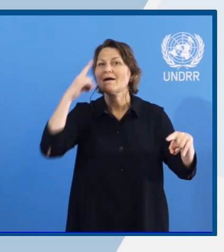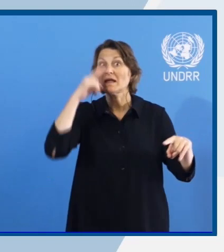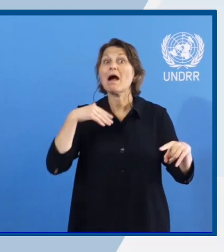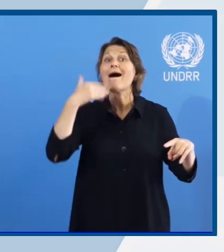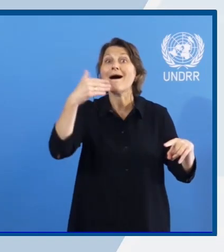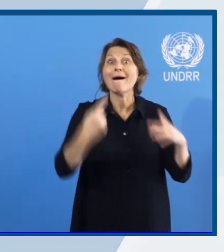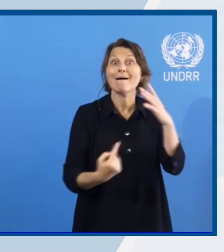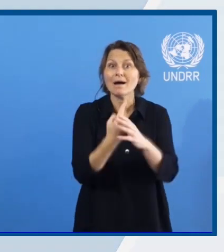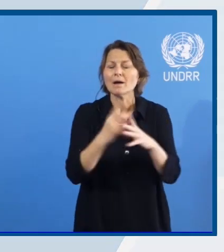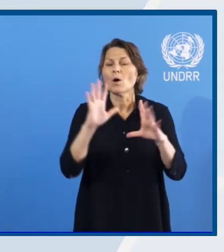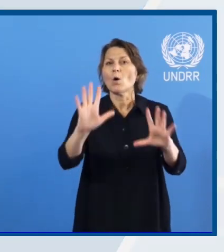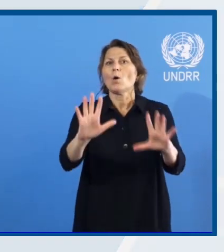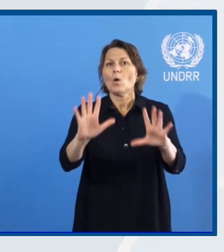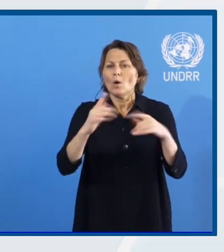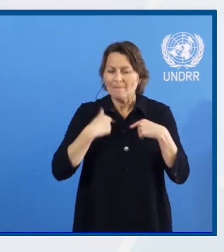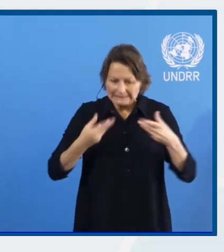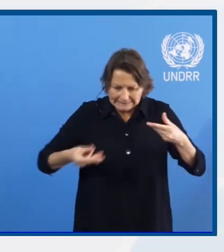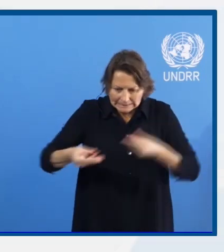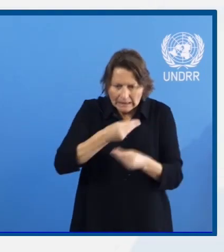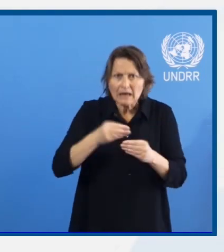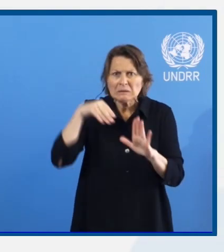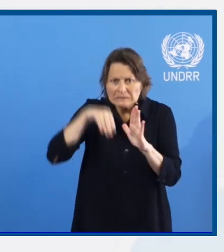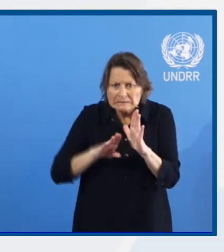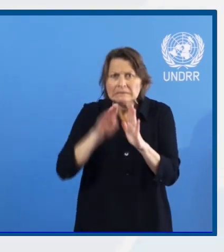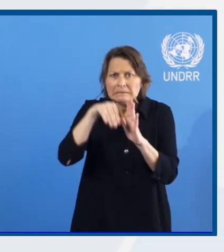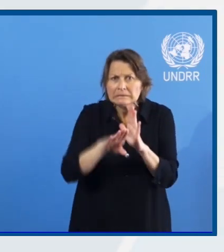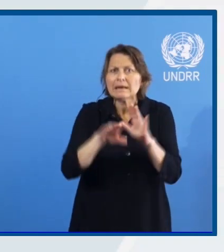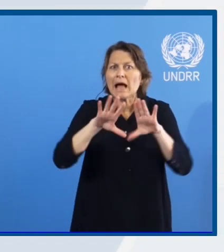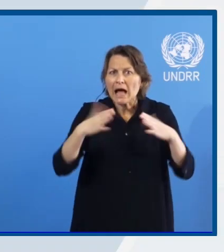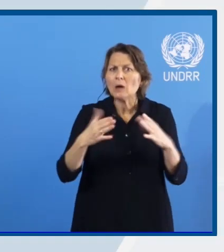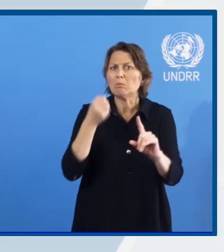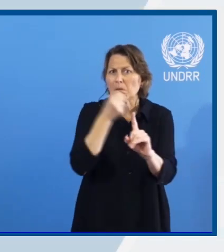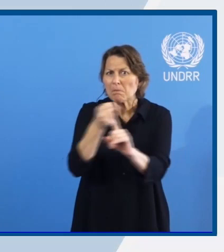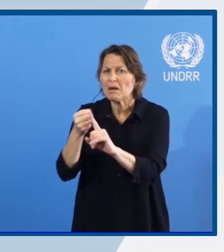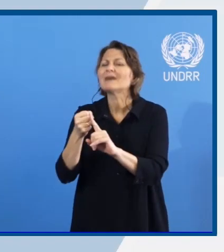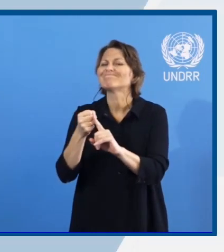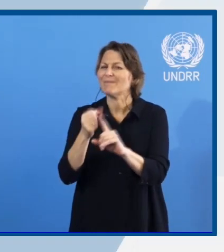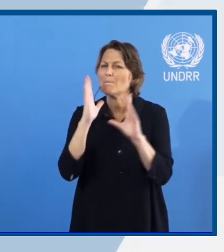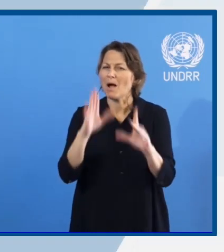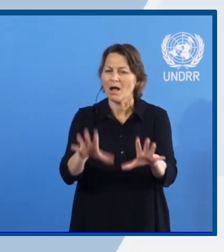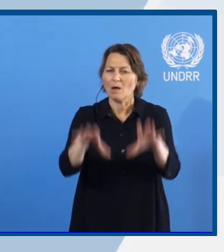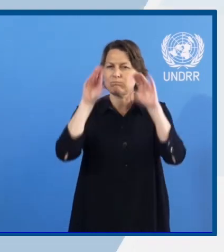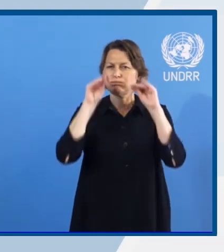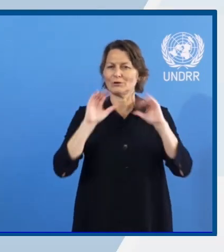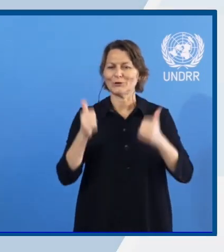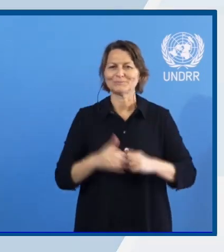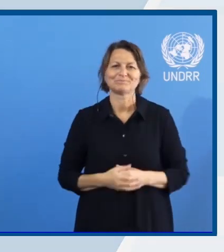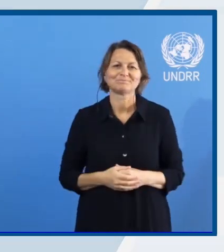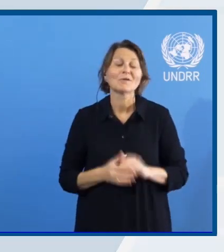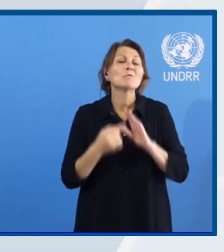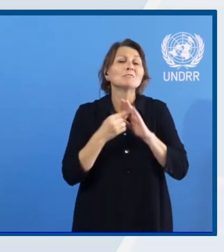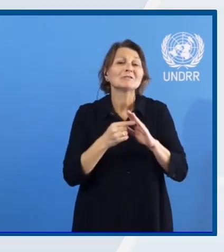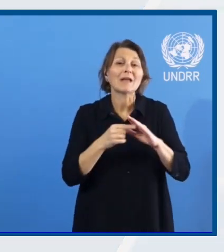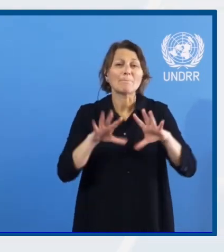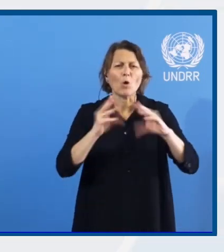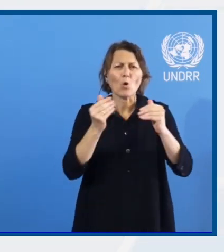había proyectado, se dio el potencial de daño y resulta que se dio el daño como tal y la magnitud del daño no fue